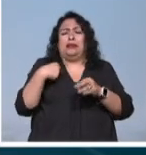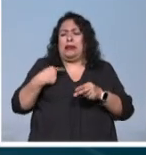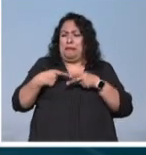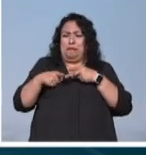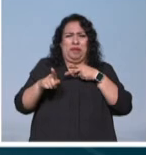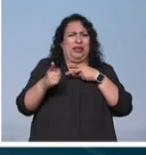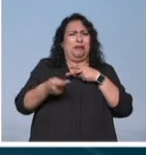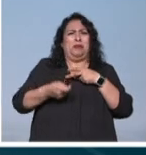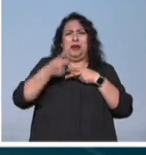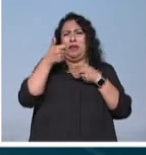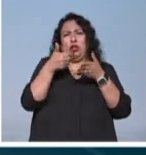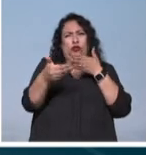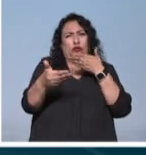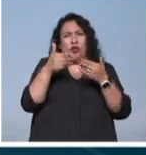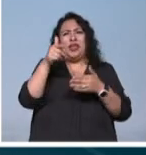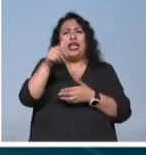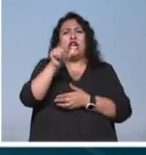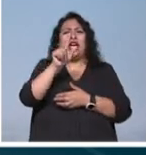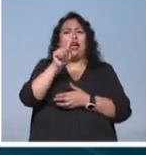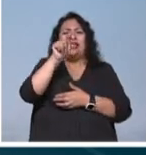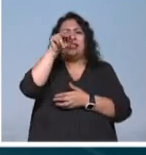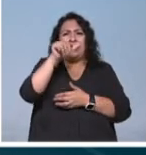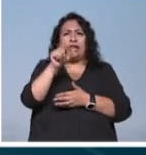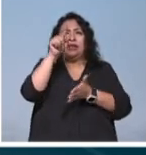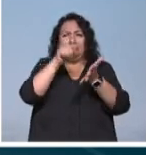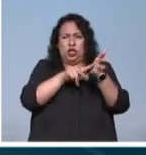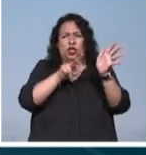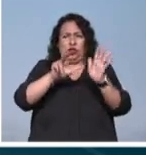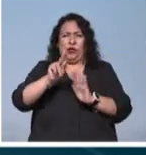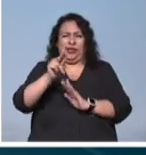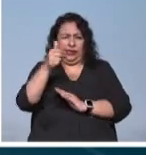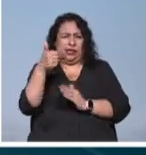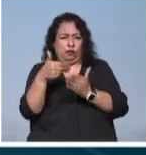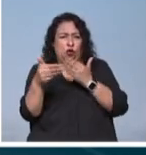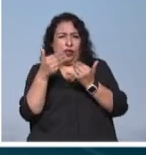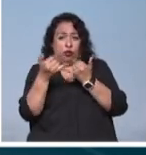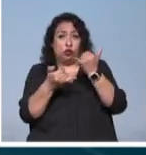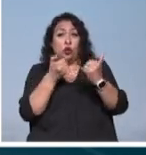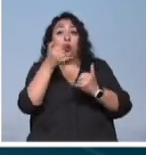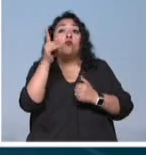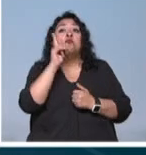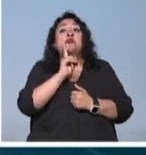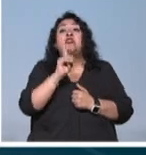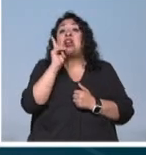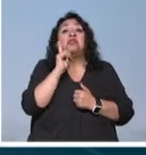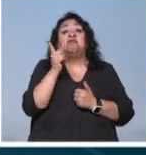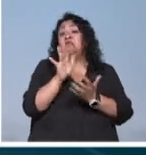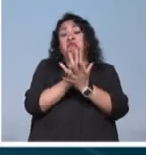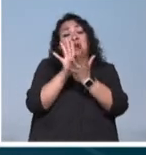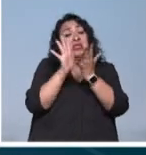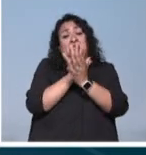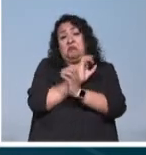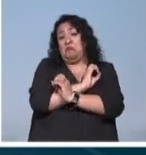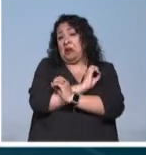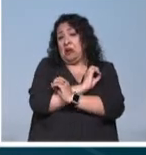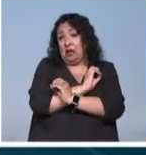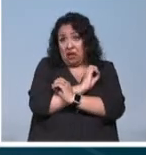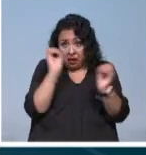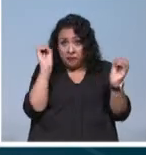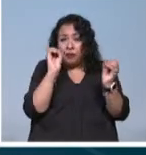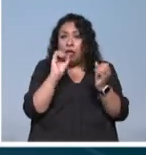Juegos Olímpicos modernos en Atenas de 1896, las mujeres simplemente no participaron. Sin embargo,